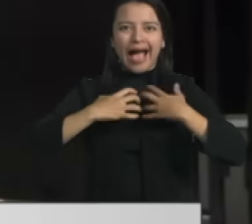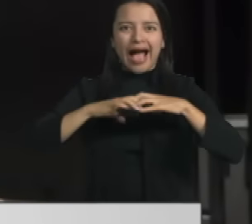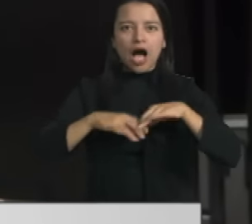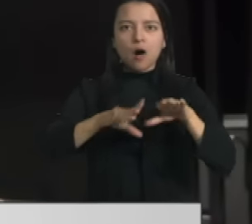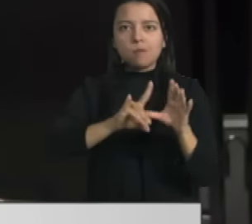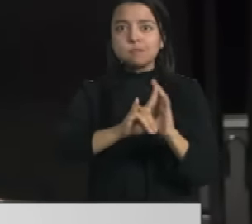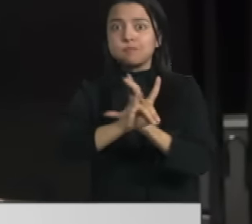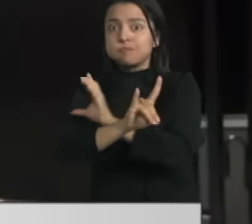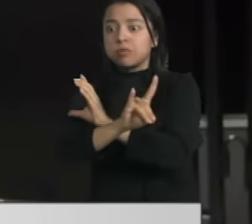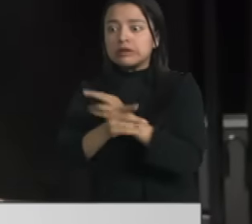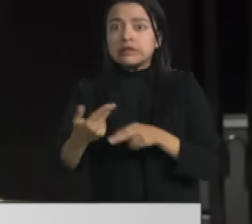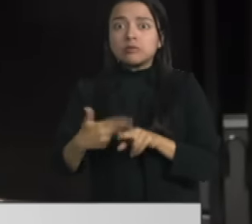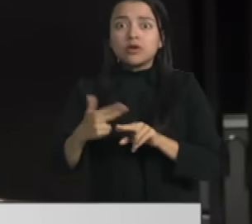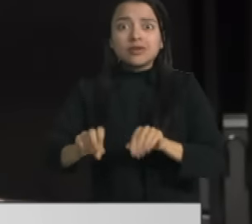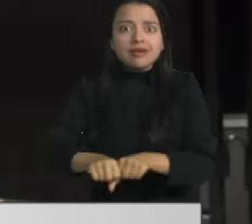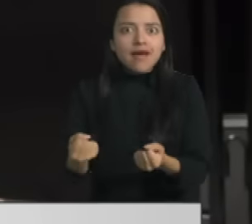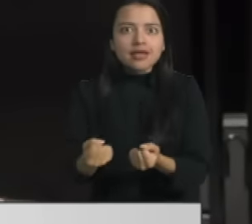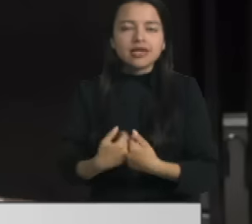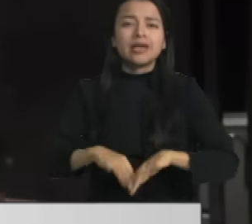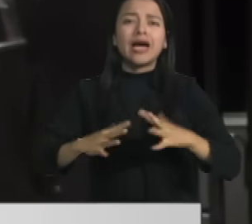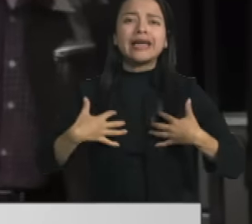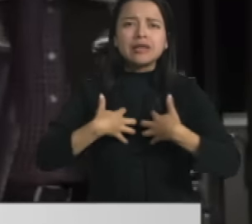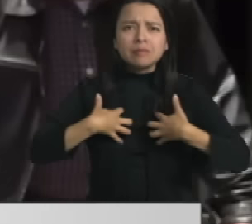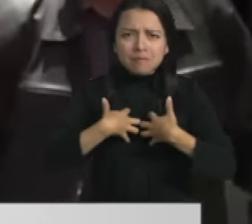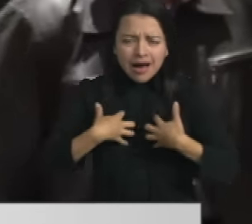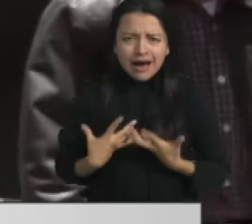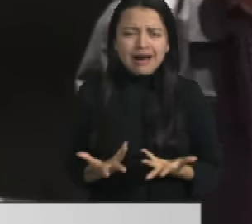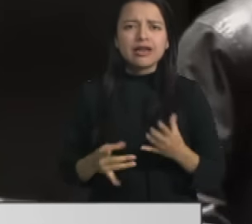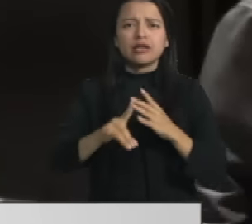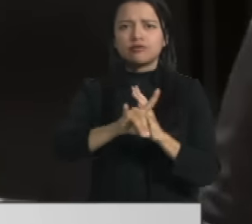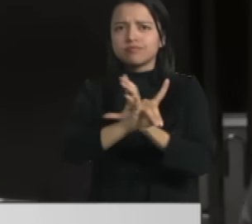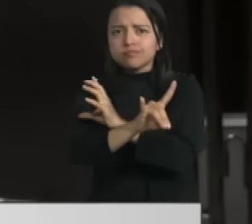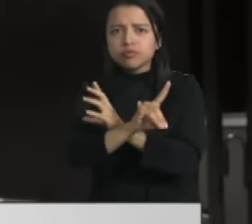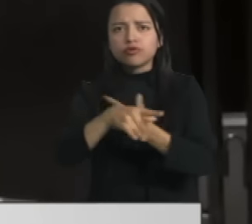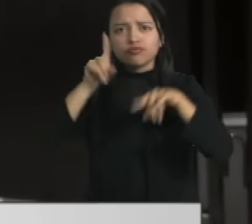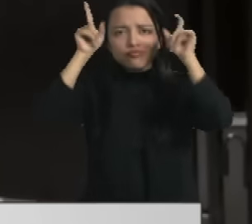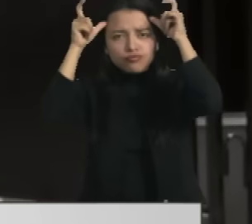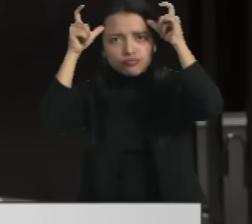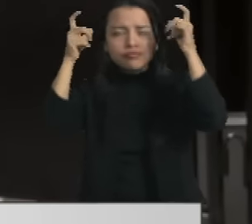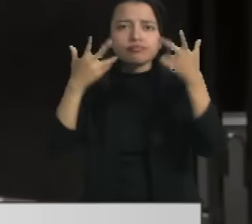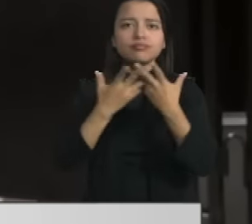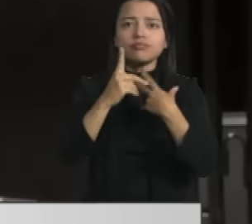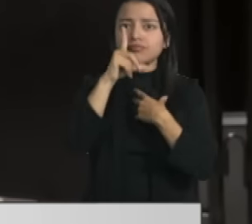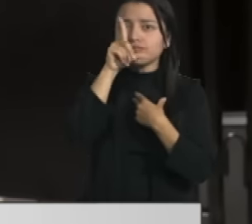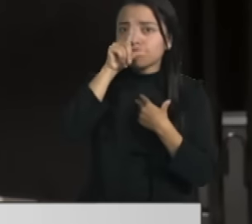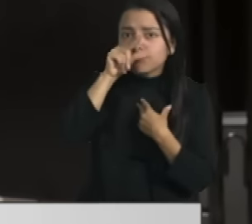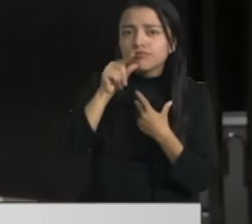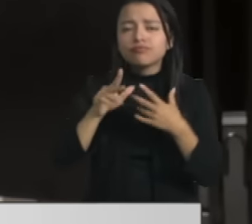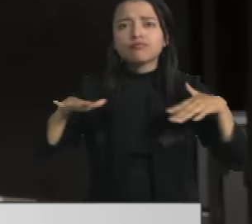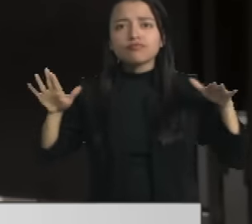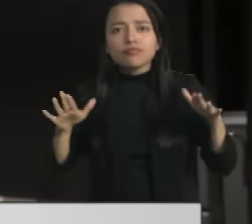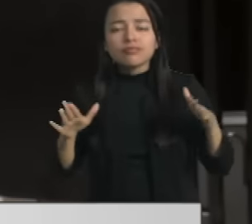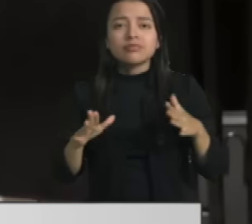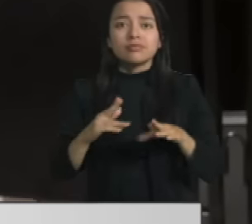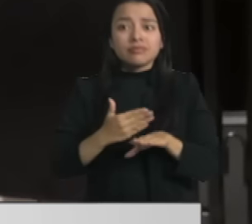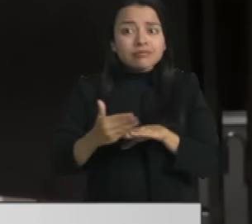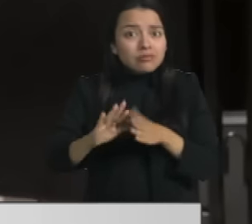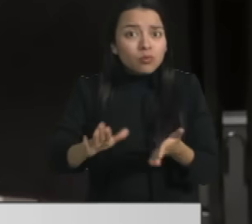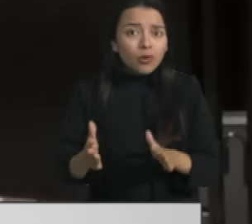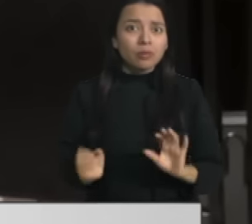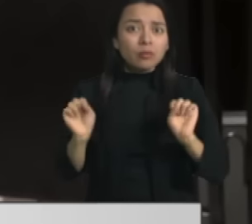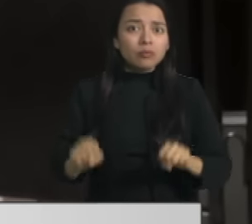están a punto de dañarse, los animales que también estaban transportando como ganado, como aves, podrían morirse en el transcurso de unas horas.